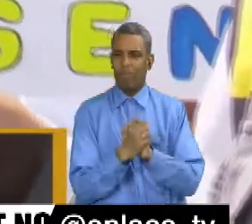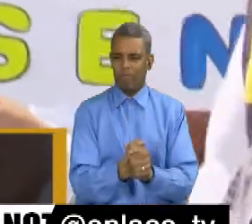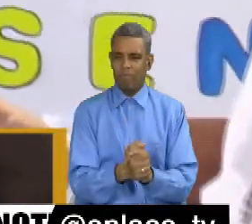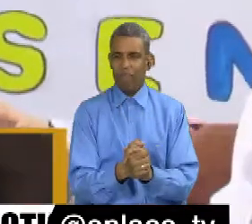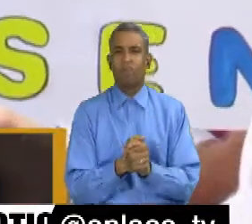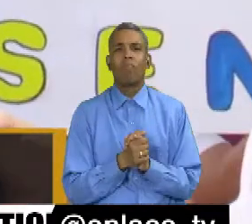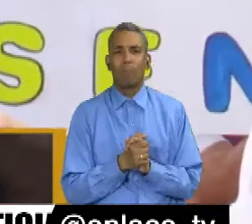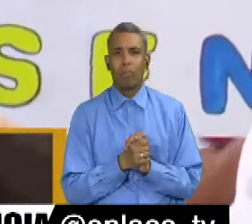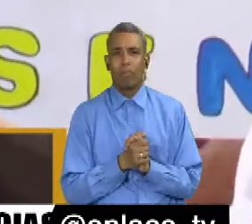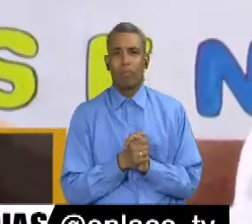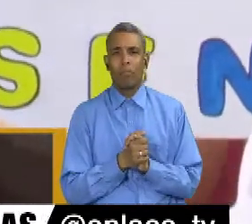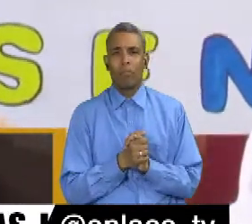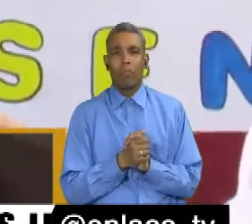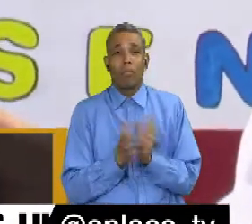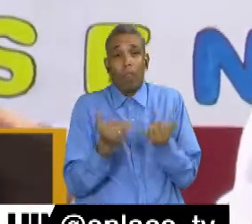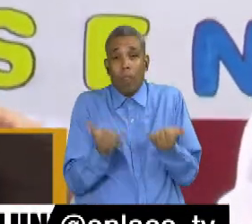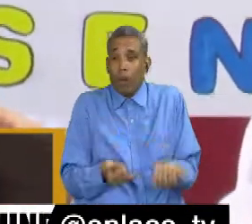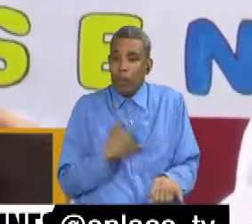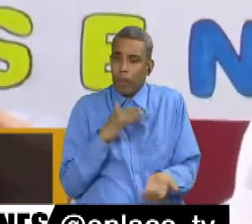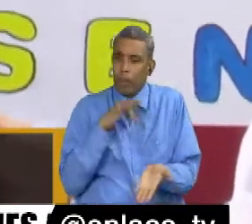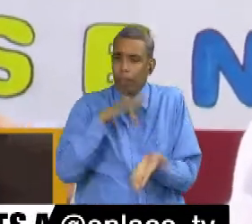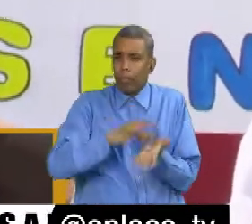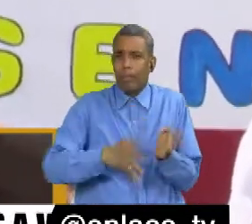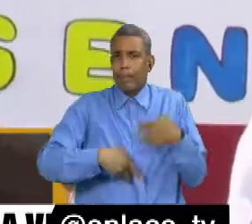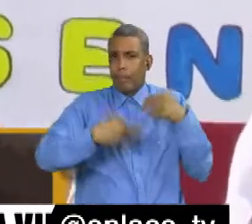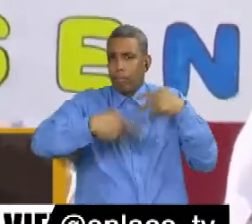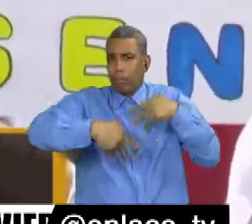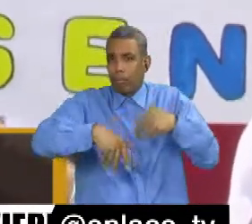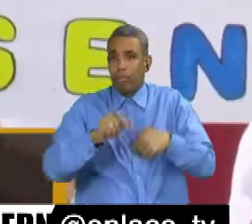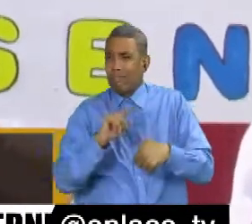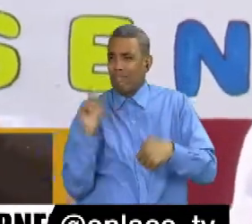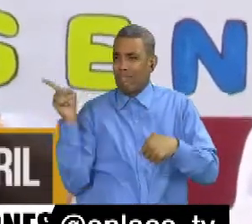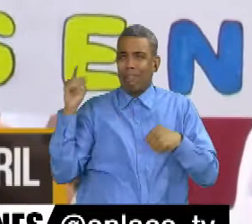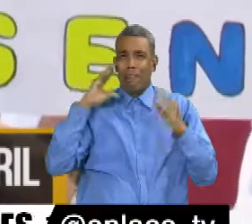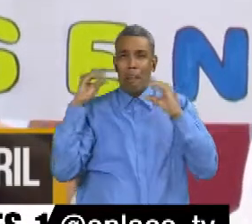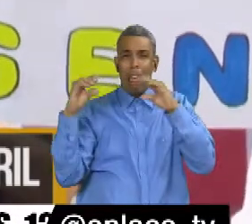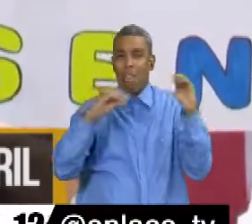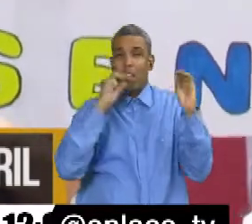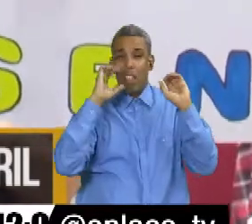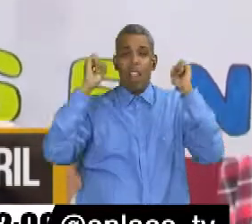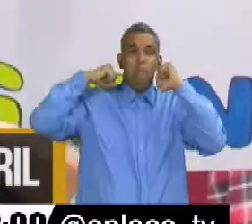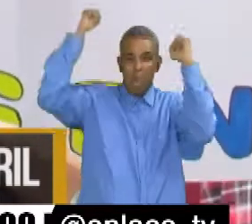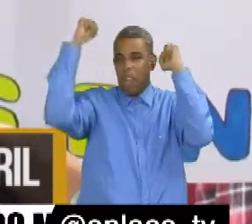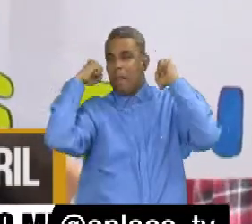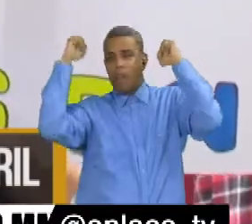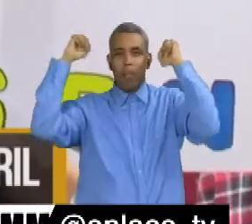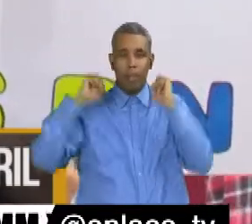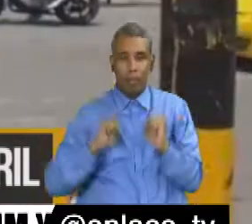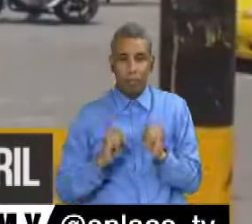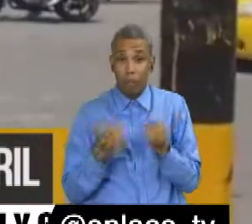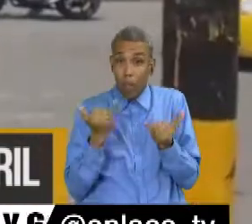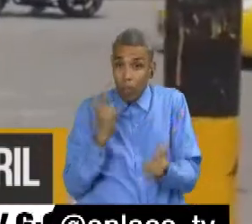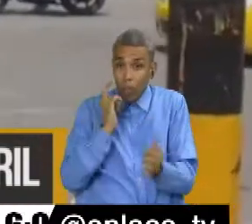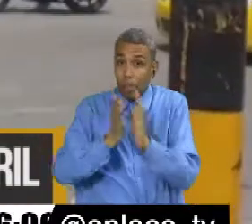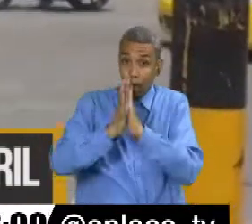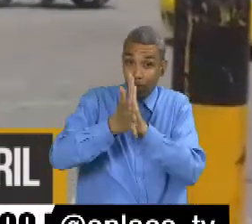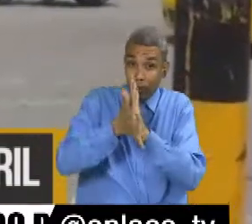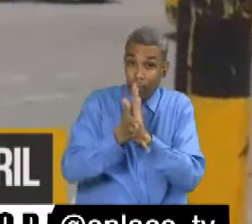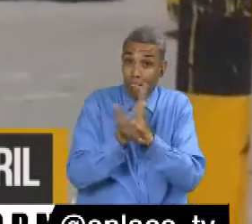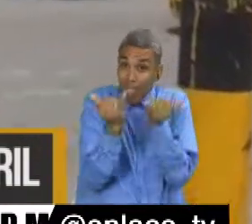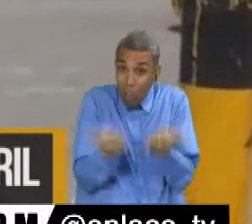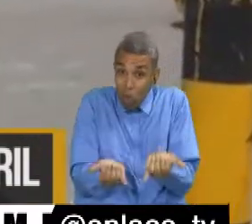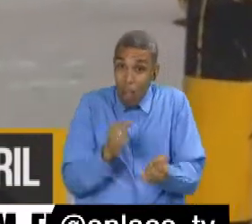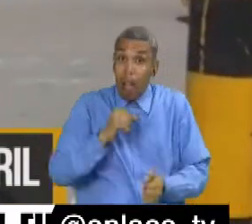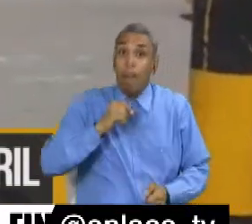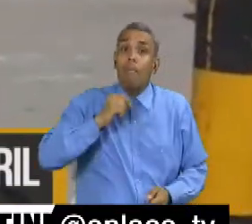Hoy estamos haciendo presencia aquí en el sitio de la avenida del Ferrocarril para informarle a la comunidad que es mentira lo que